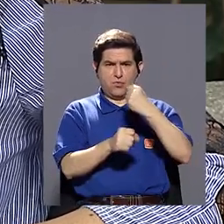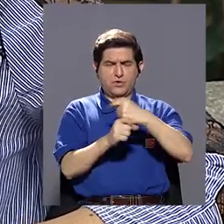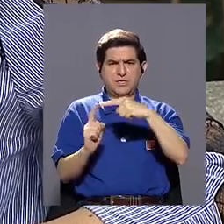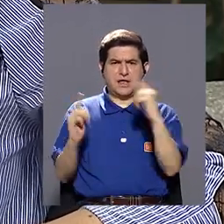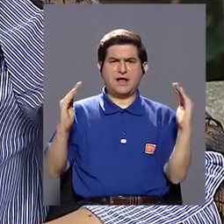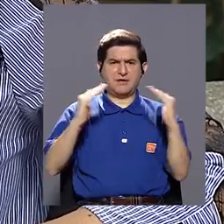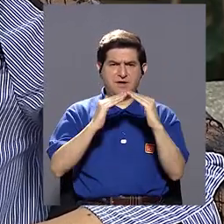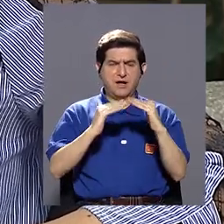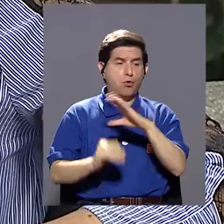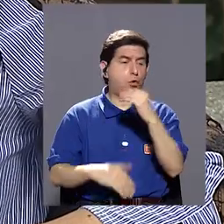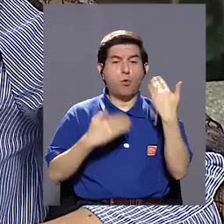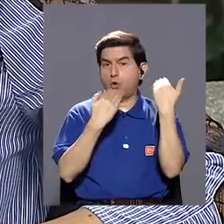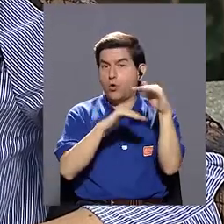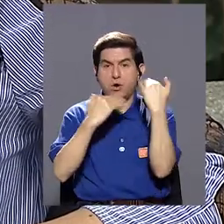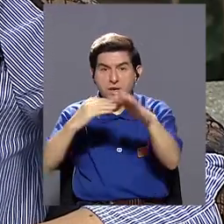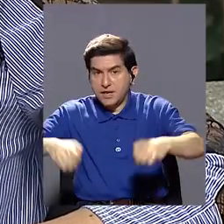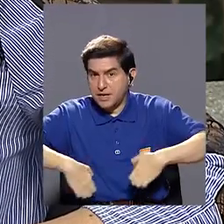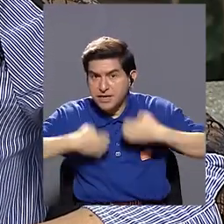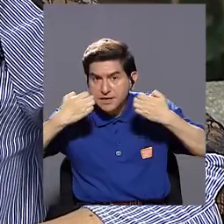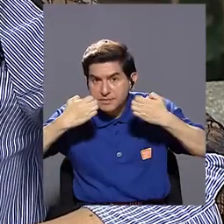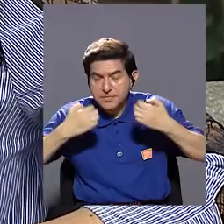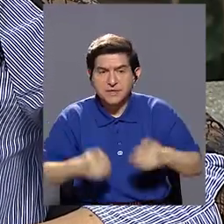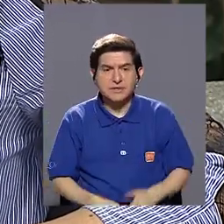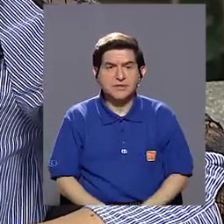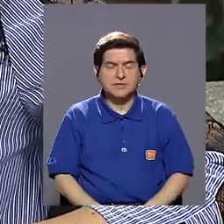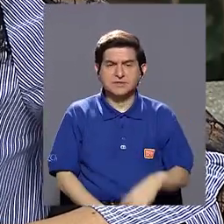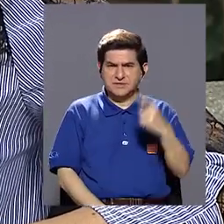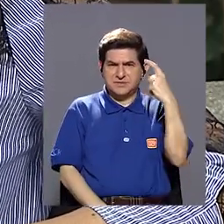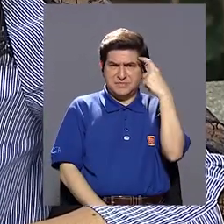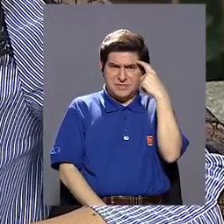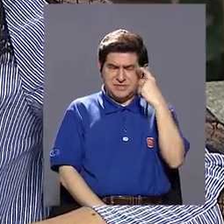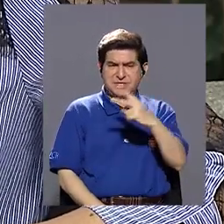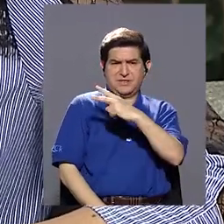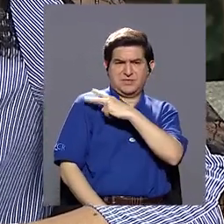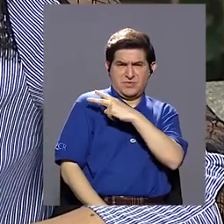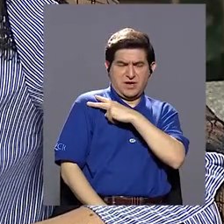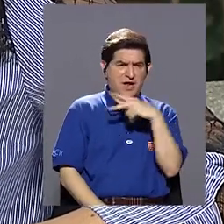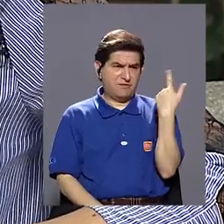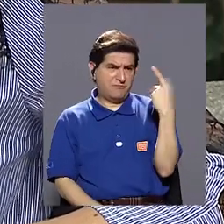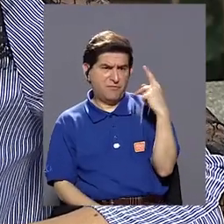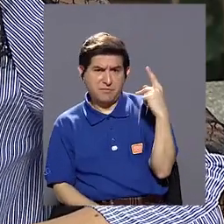teletrabajo, limitaciones o tanto como para el patrono, qué